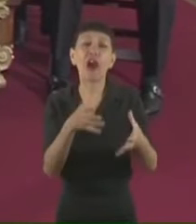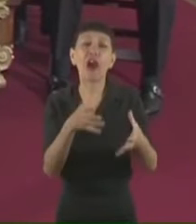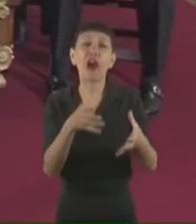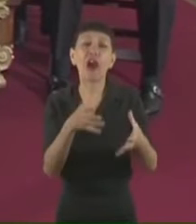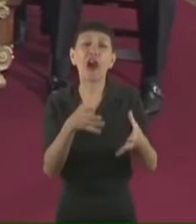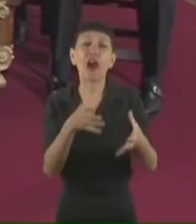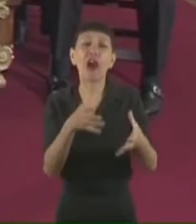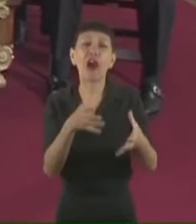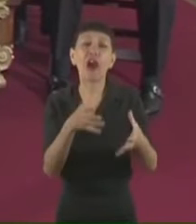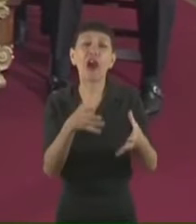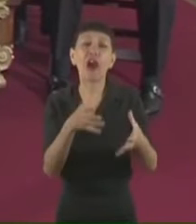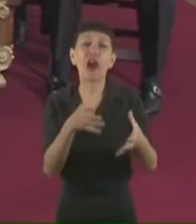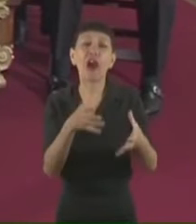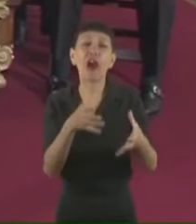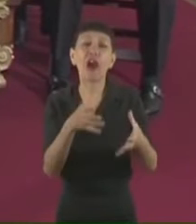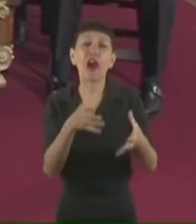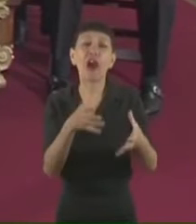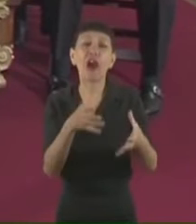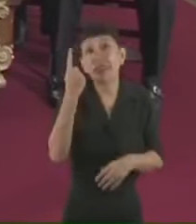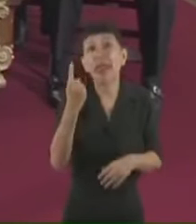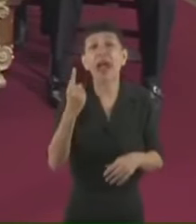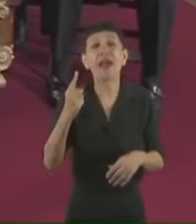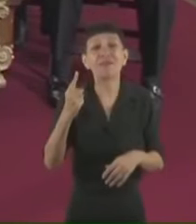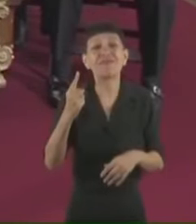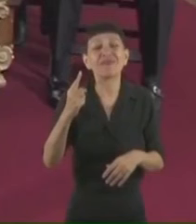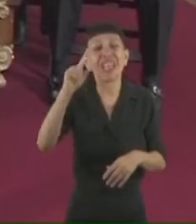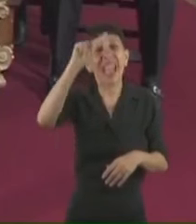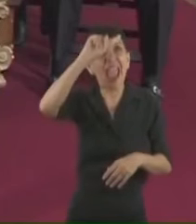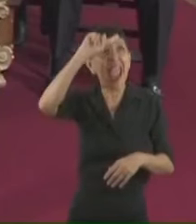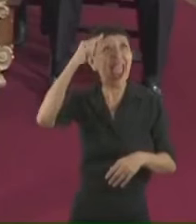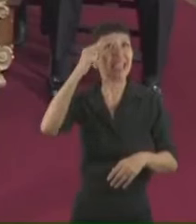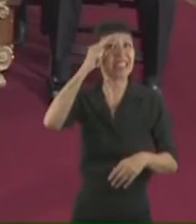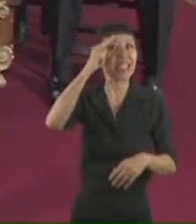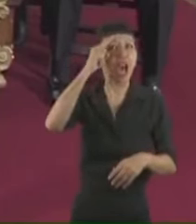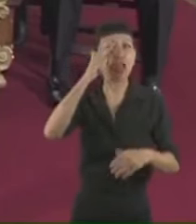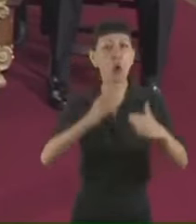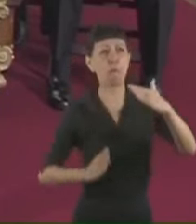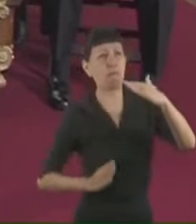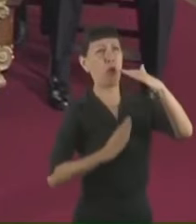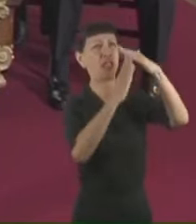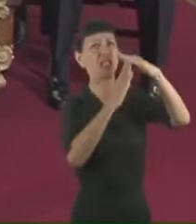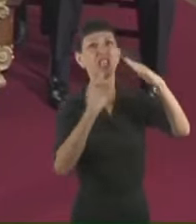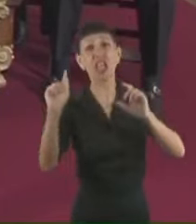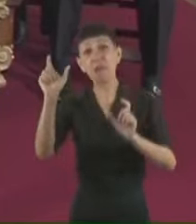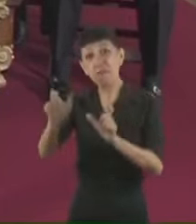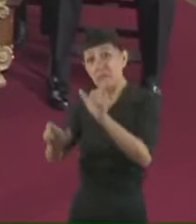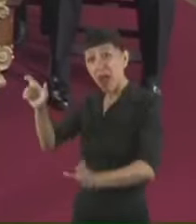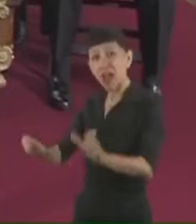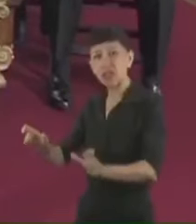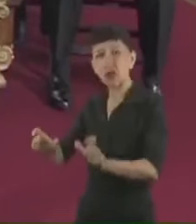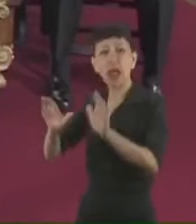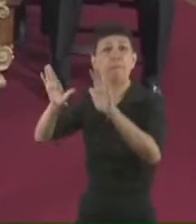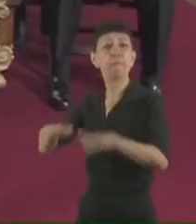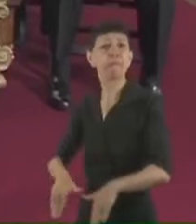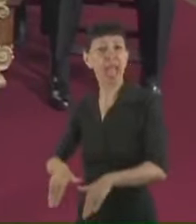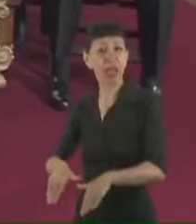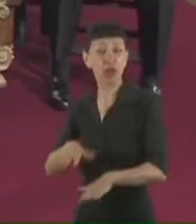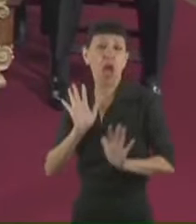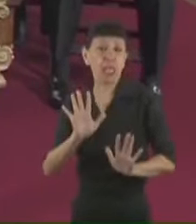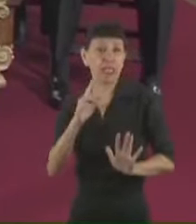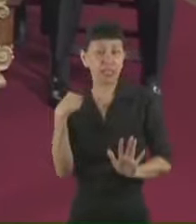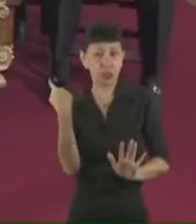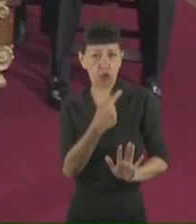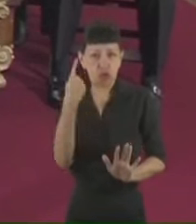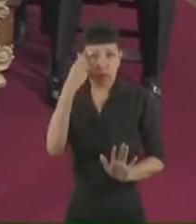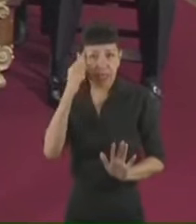premisa de que la razón de estado es más importante que los individuos que componen la nación que el individuo